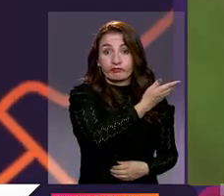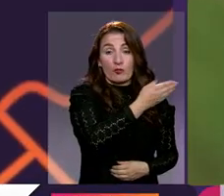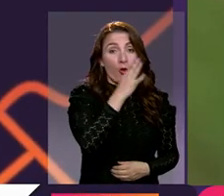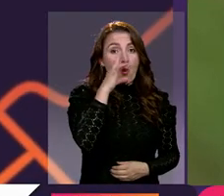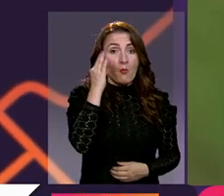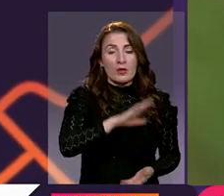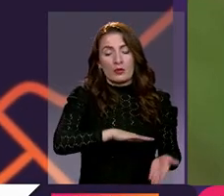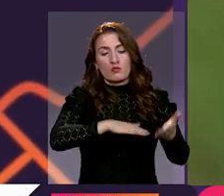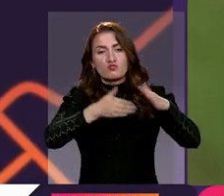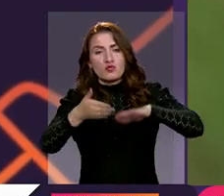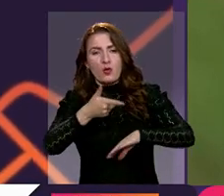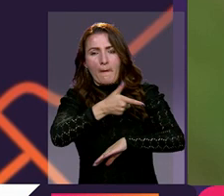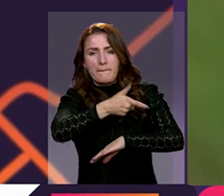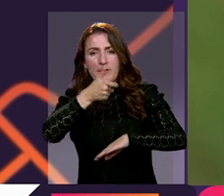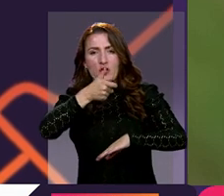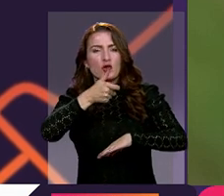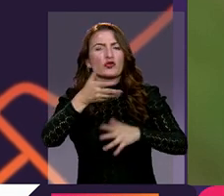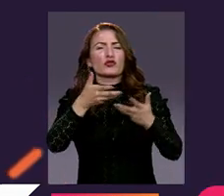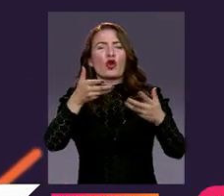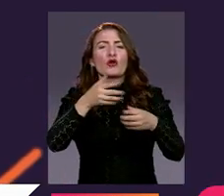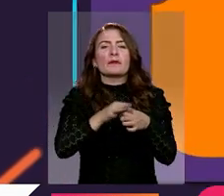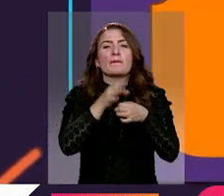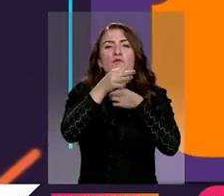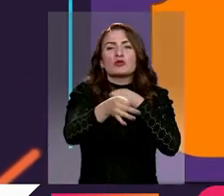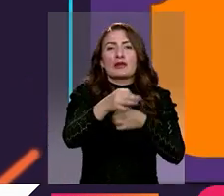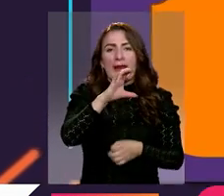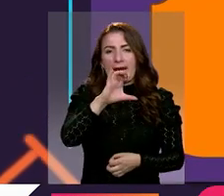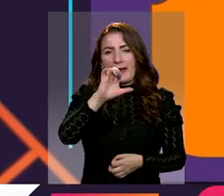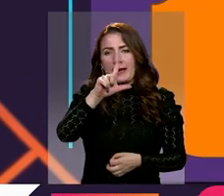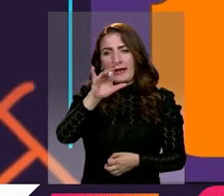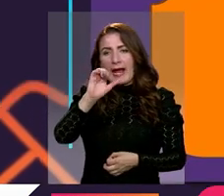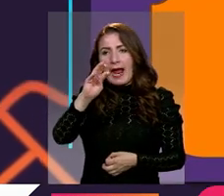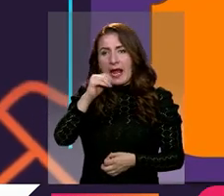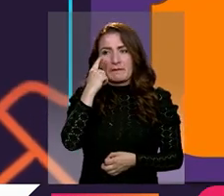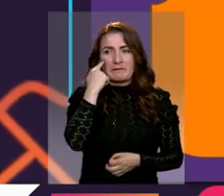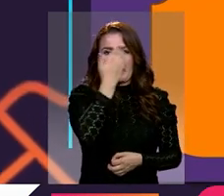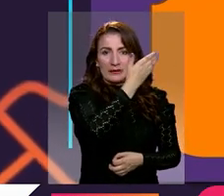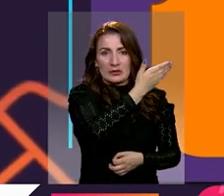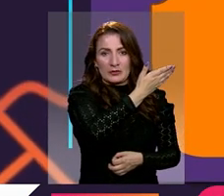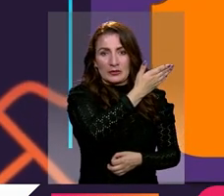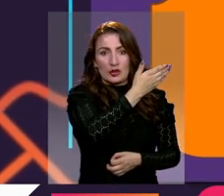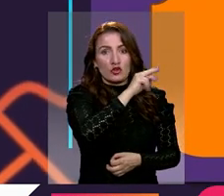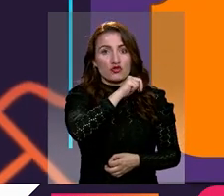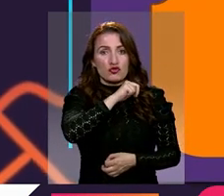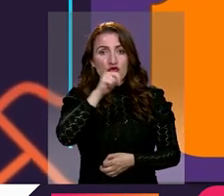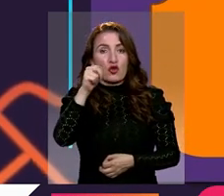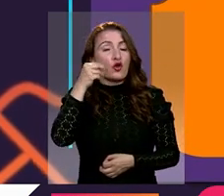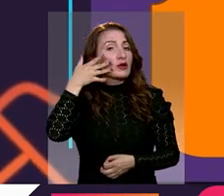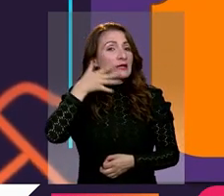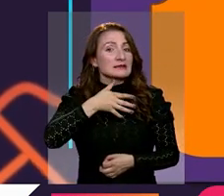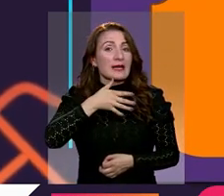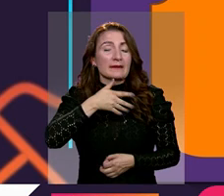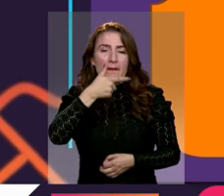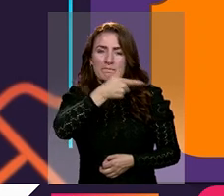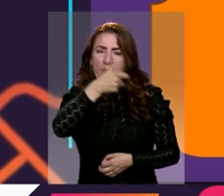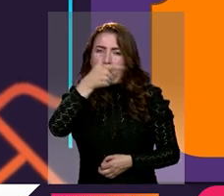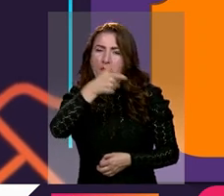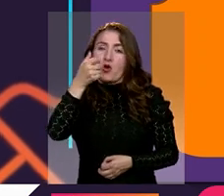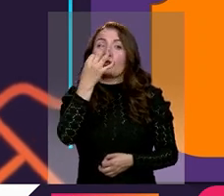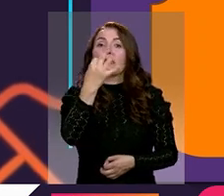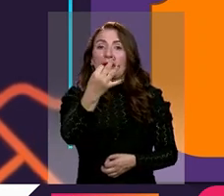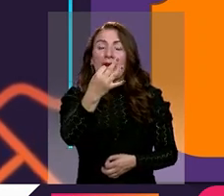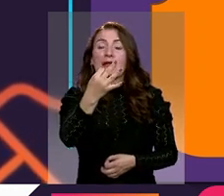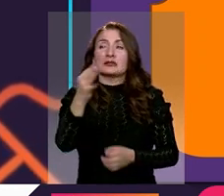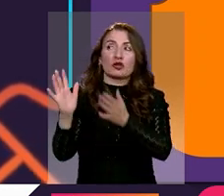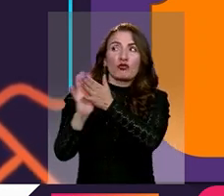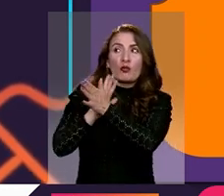Giancarlo Rodríguez fue asesinado en el municipio El Carmen, en norte de Santander, tras recibir 3 disparos de arma de fuego, según lo informó